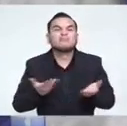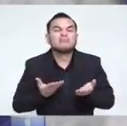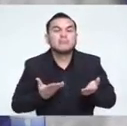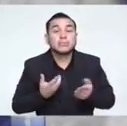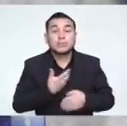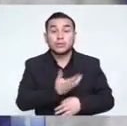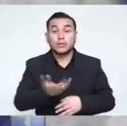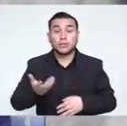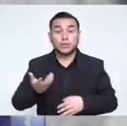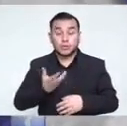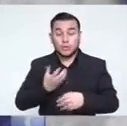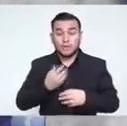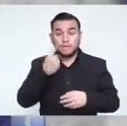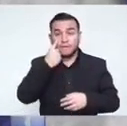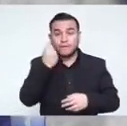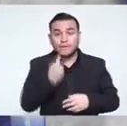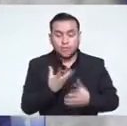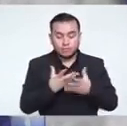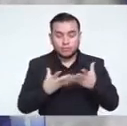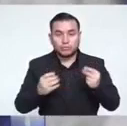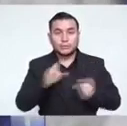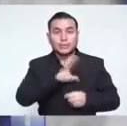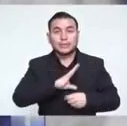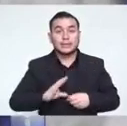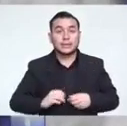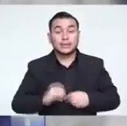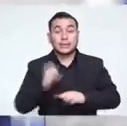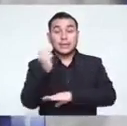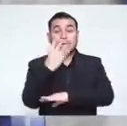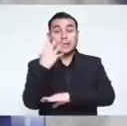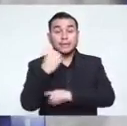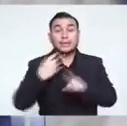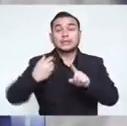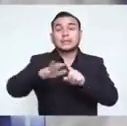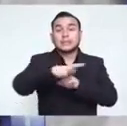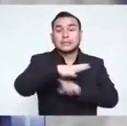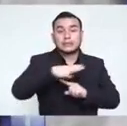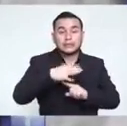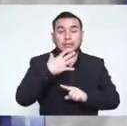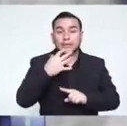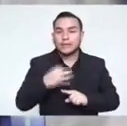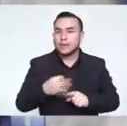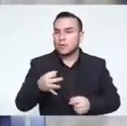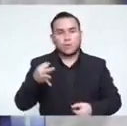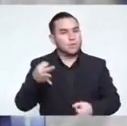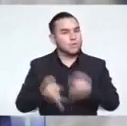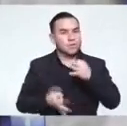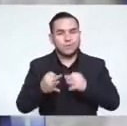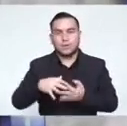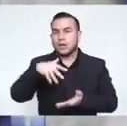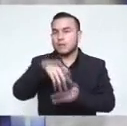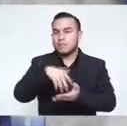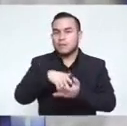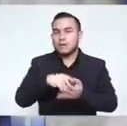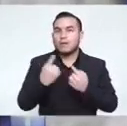todas las soluciones que este país necesita para esta coyuntura. No es justo para la gente que sigamos